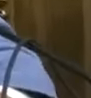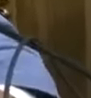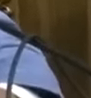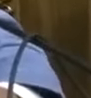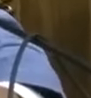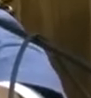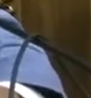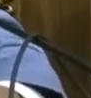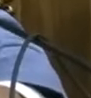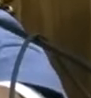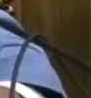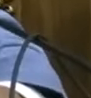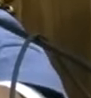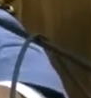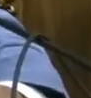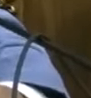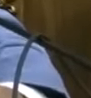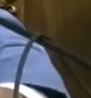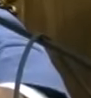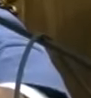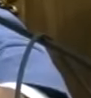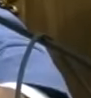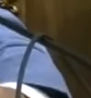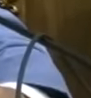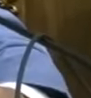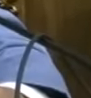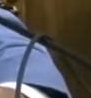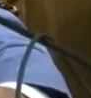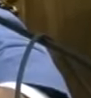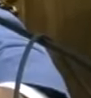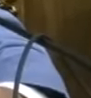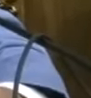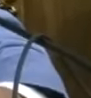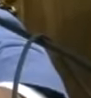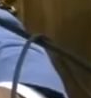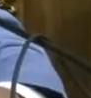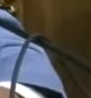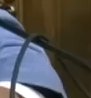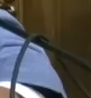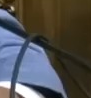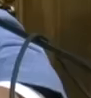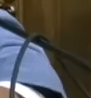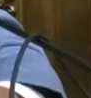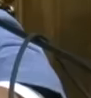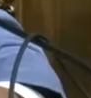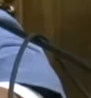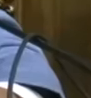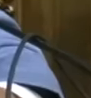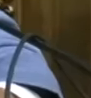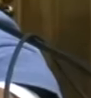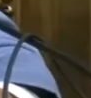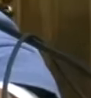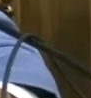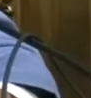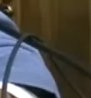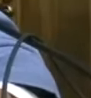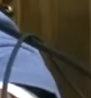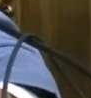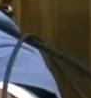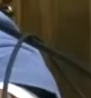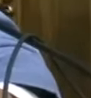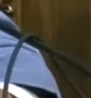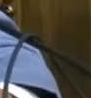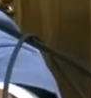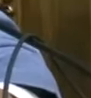concurrencias respectivas. En el quinto y sexto punto, la Comisión Permanente de Energía y Petróleo presentó los informes mediante los cuales recomendó al